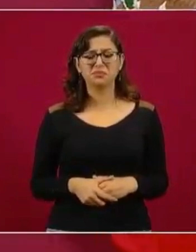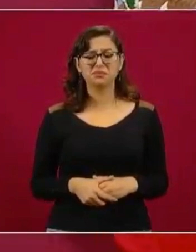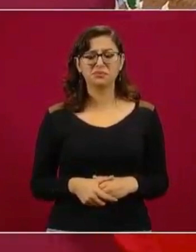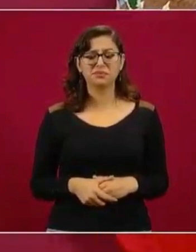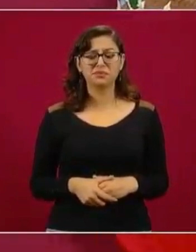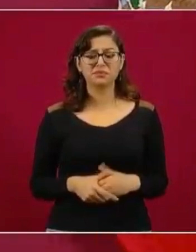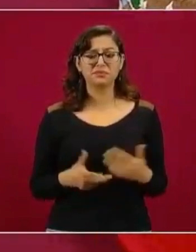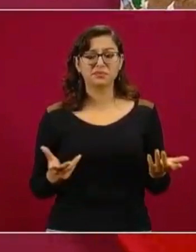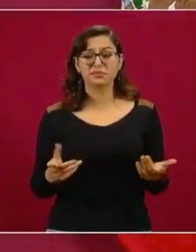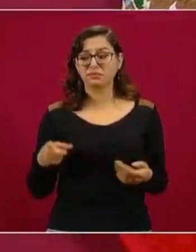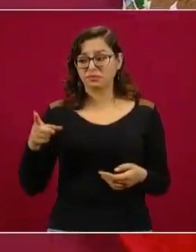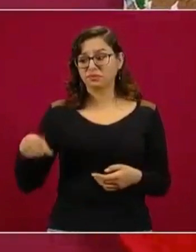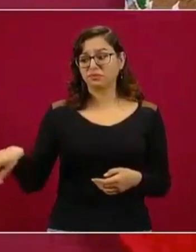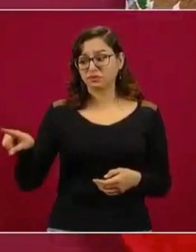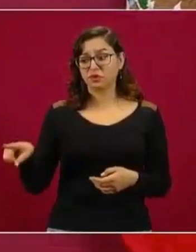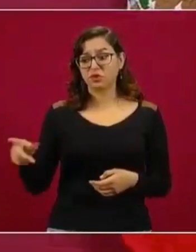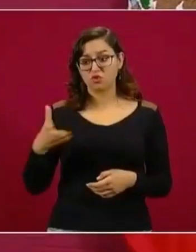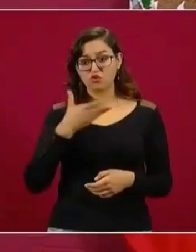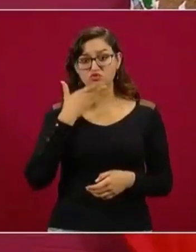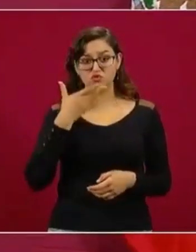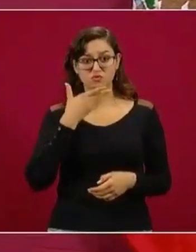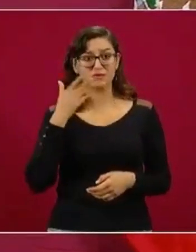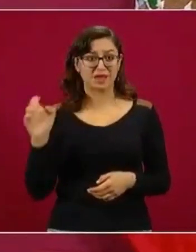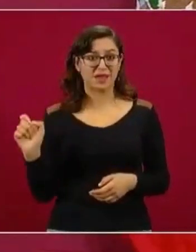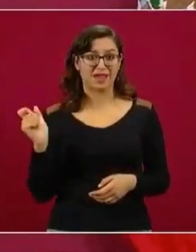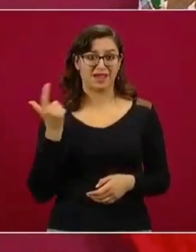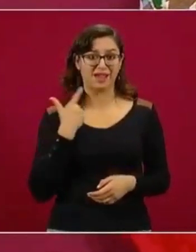de los gobiernos que ellos apoyaban,